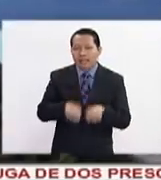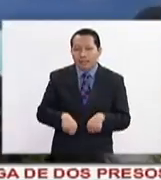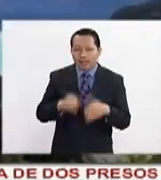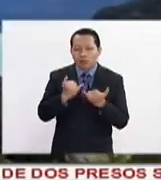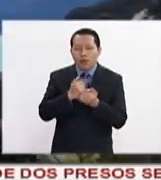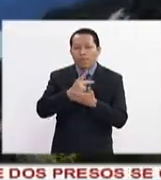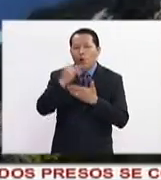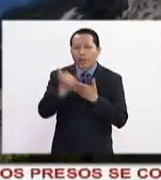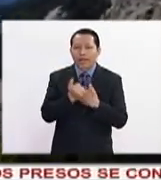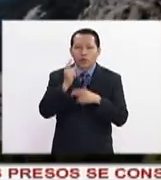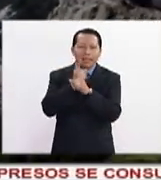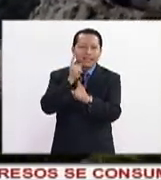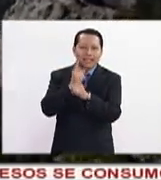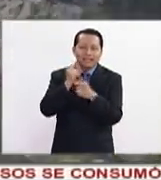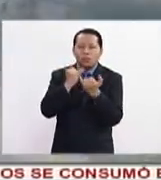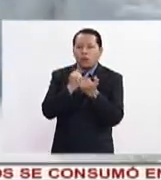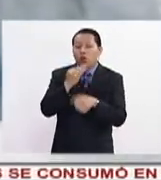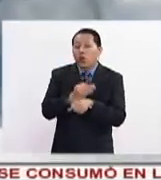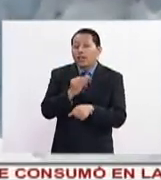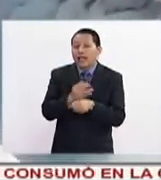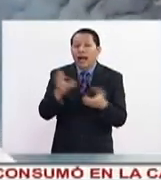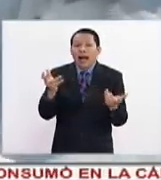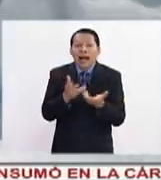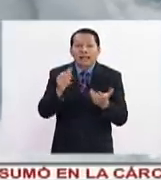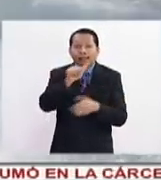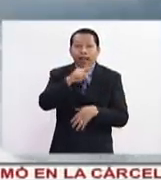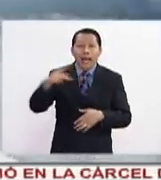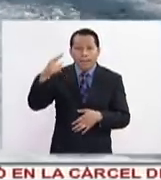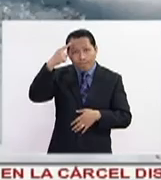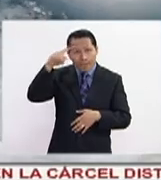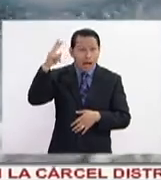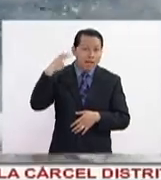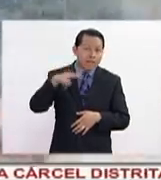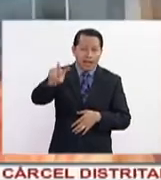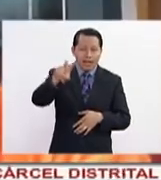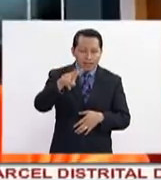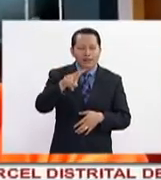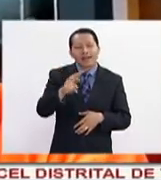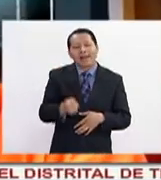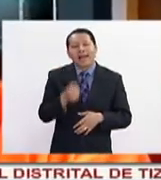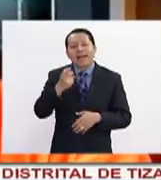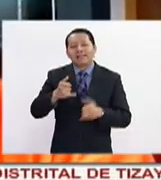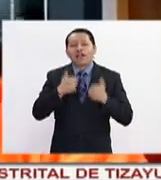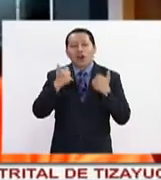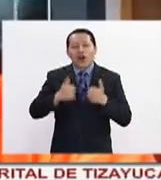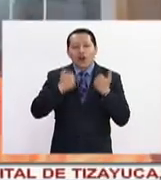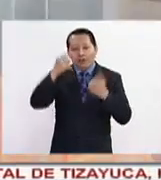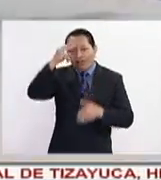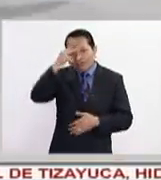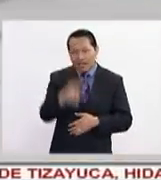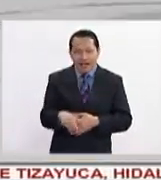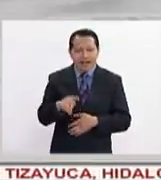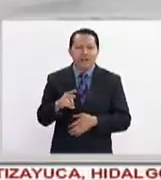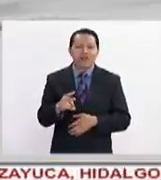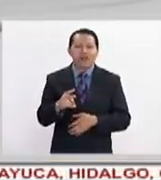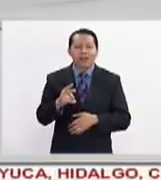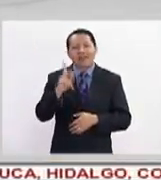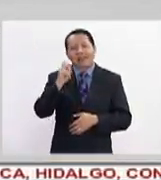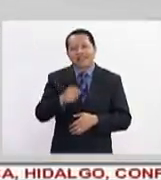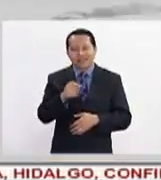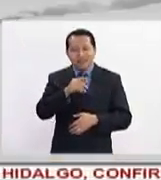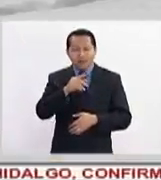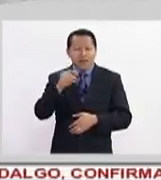proyectos a distancia y actualmente desarrolla una app para viajeros, porque para este joven mexicano no hay cima que